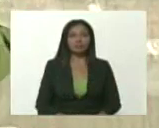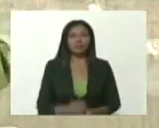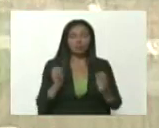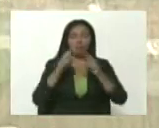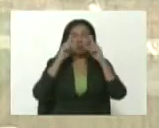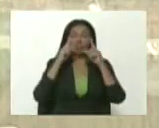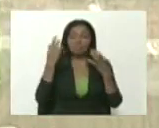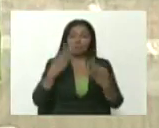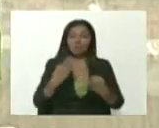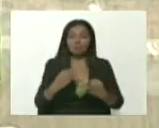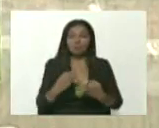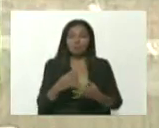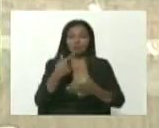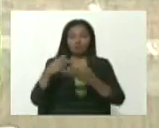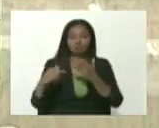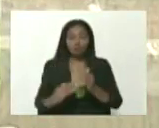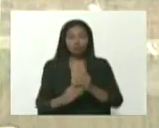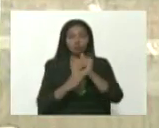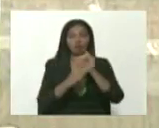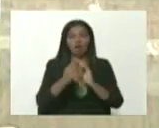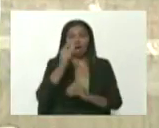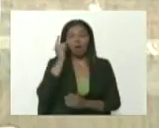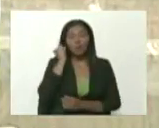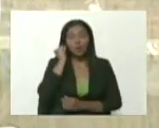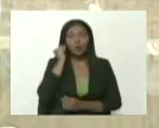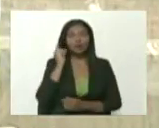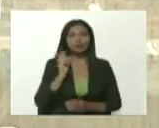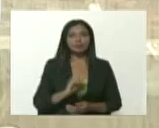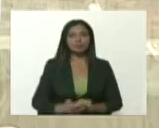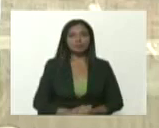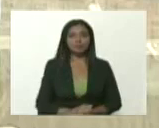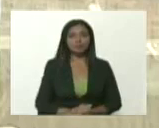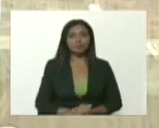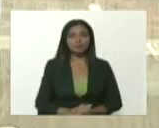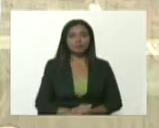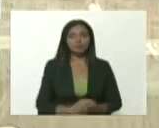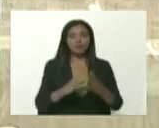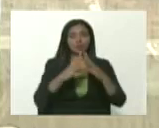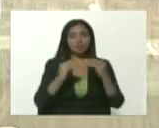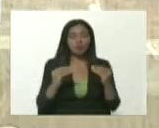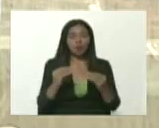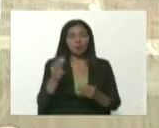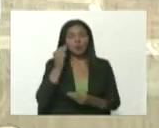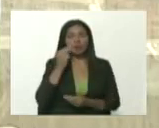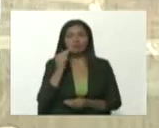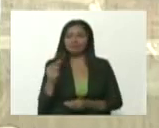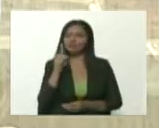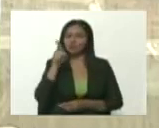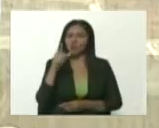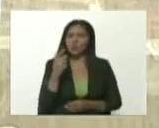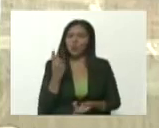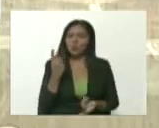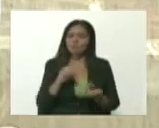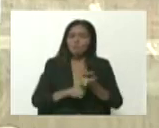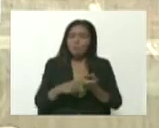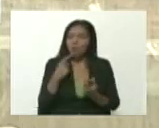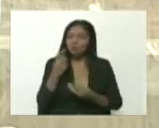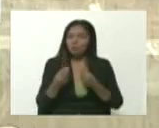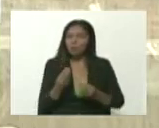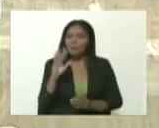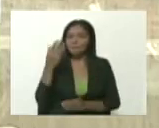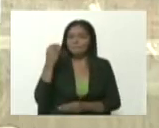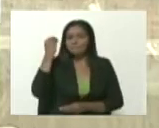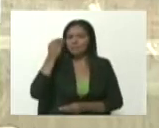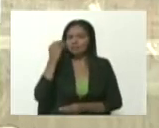Impresionante. Fíjense, puras lideresas mujeres. Puras mujeres. ¿Qué dices tú, Silvia? Danos un comentario. ¿Qué te